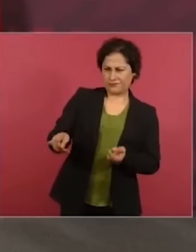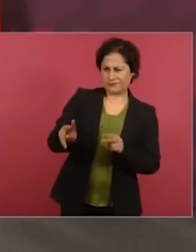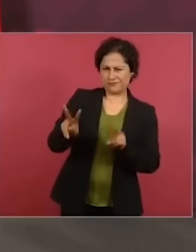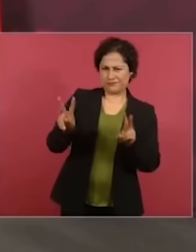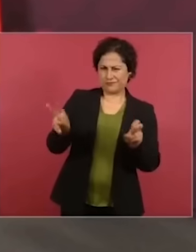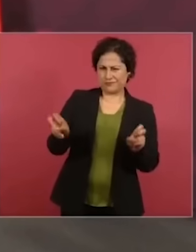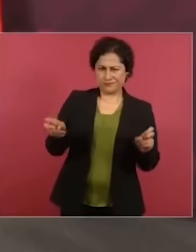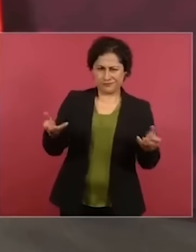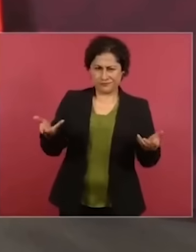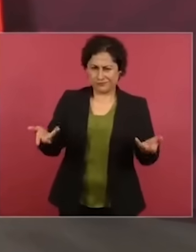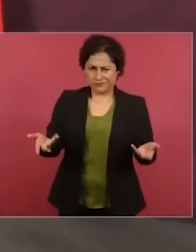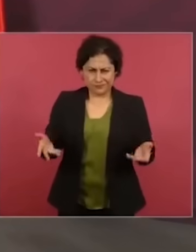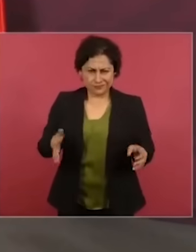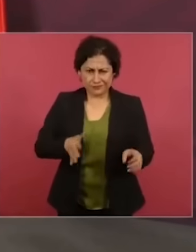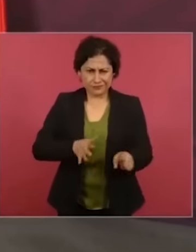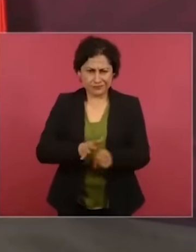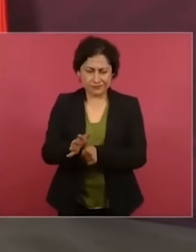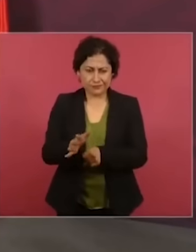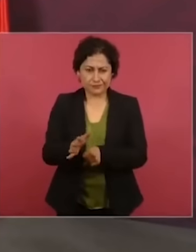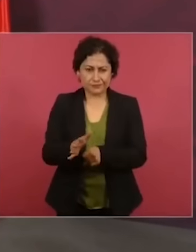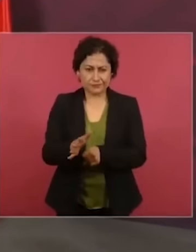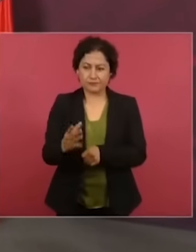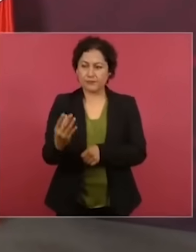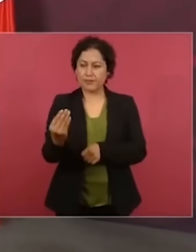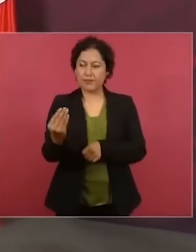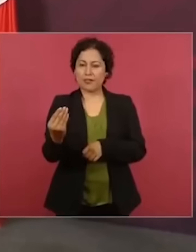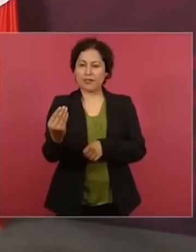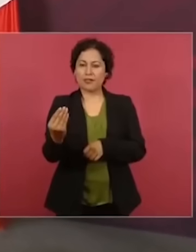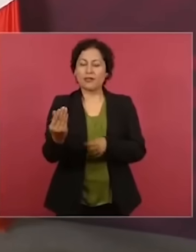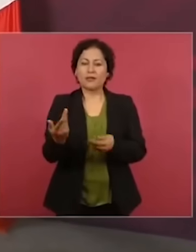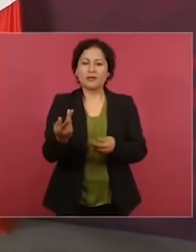Pero por qué